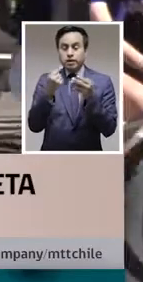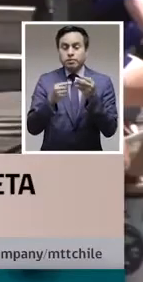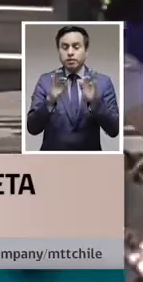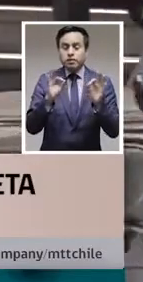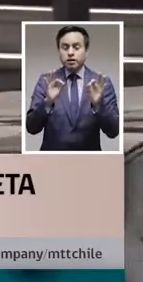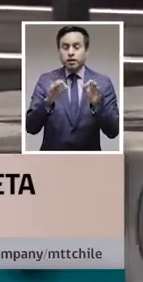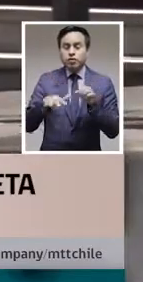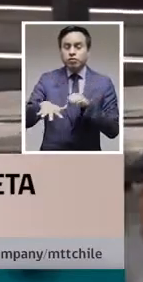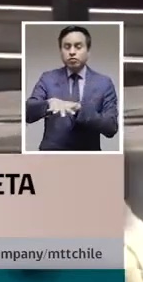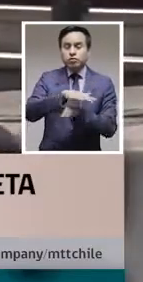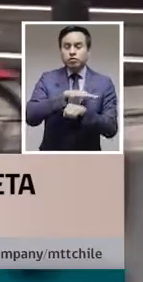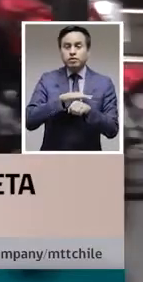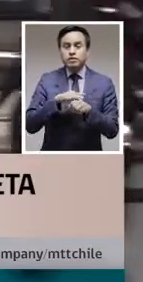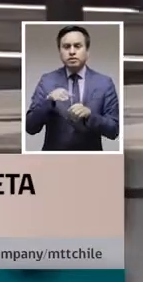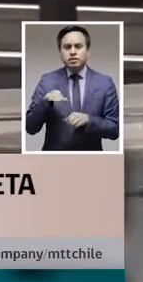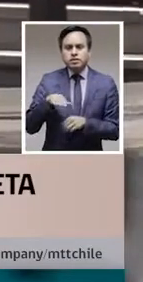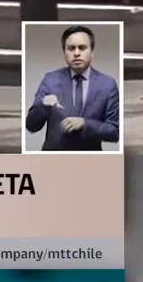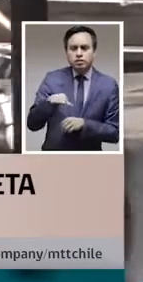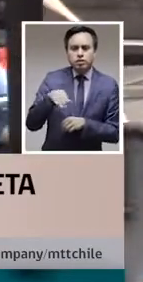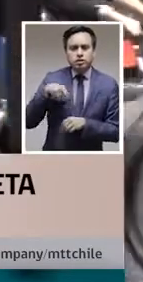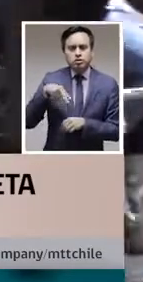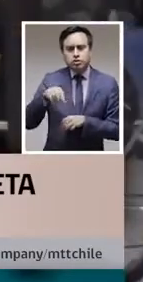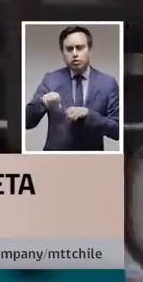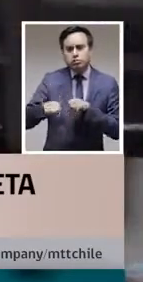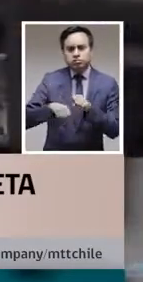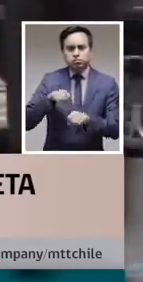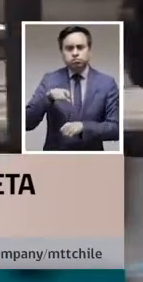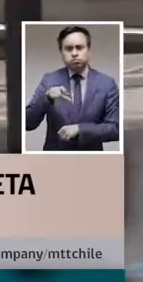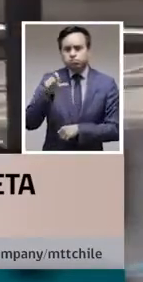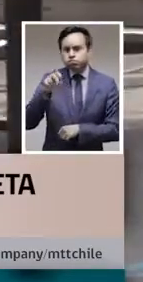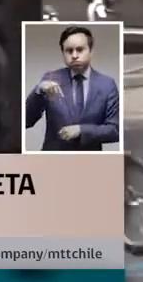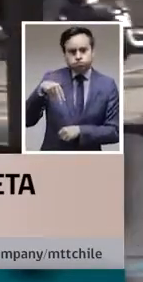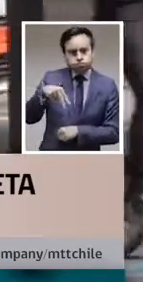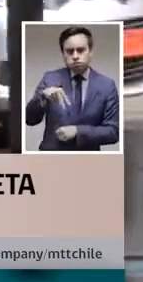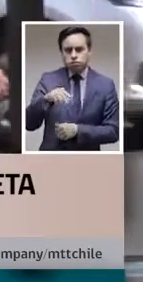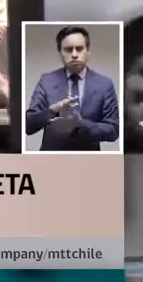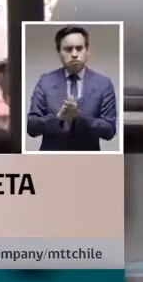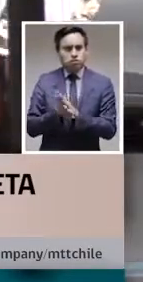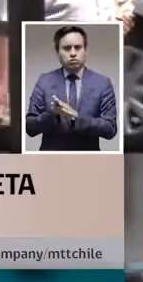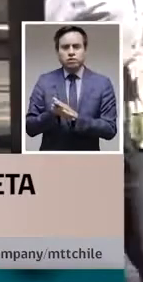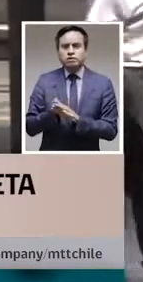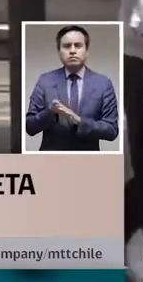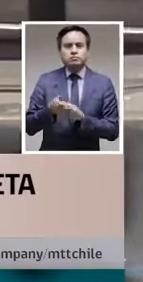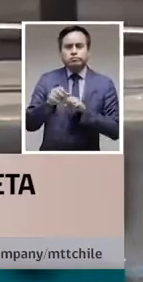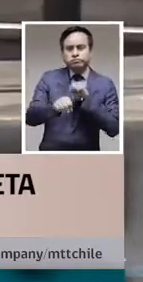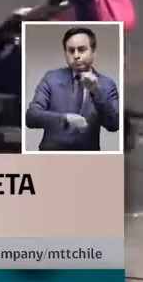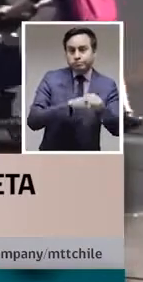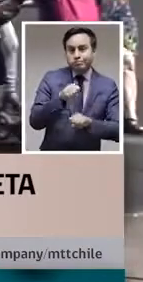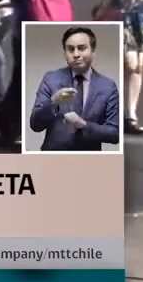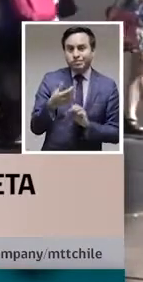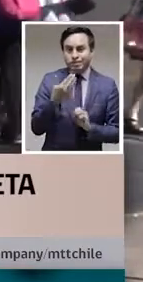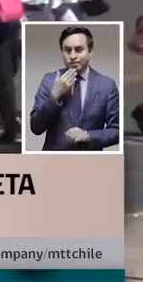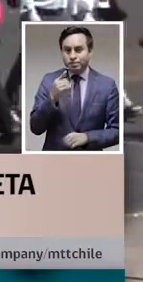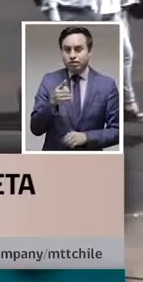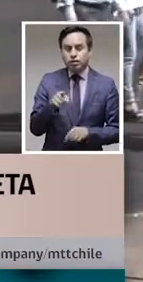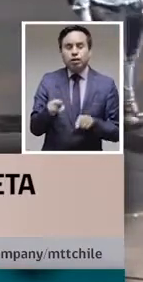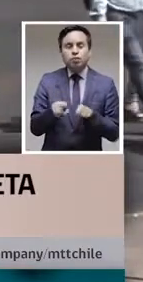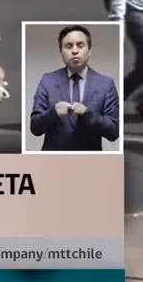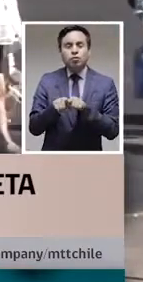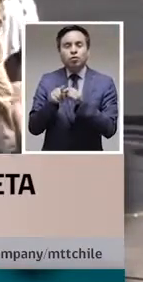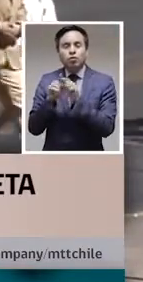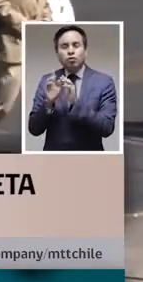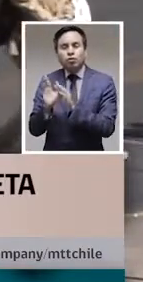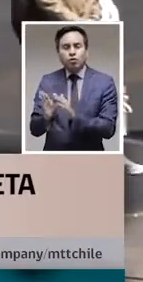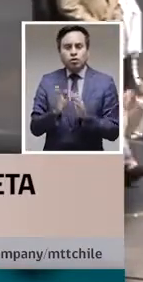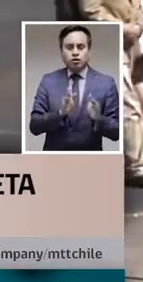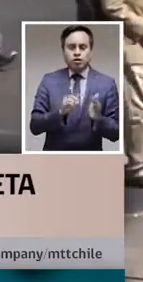las condiciones de circulación para peatones y para usuarios de ciclos. Lo que hace es ordenar